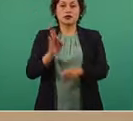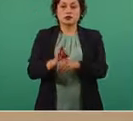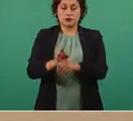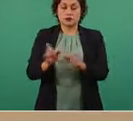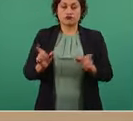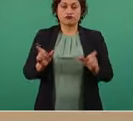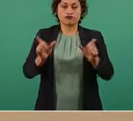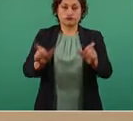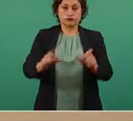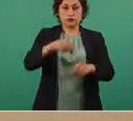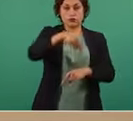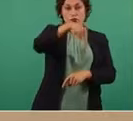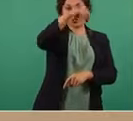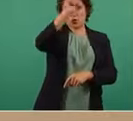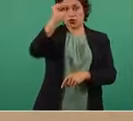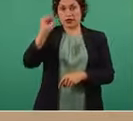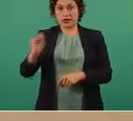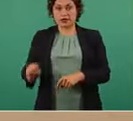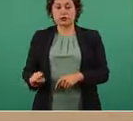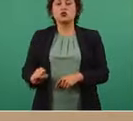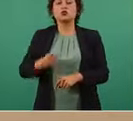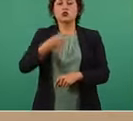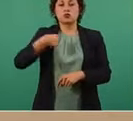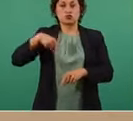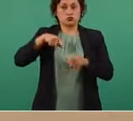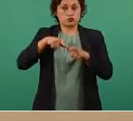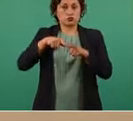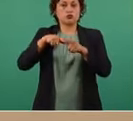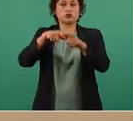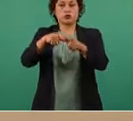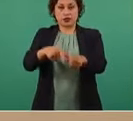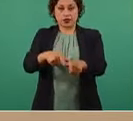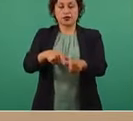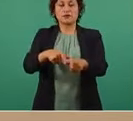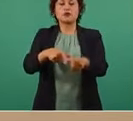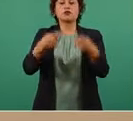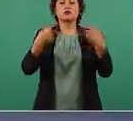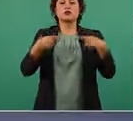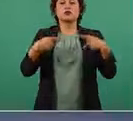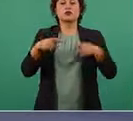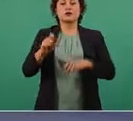norte-sur, se continúa con un despliegue de